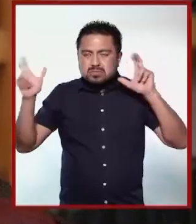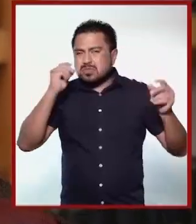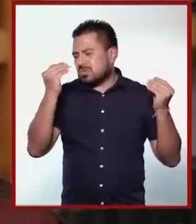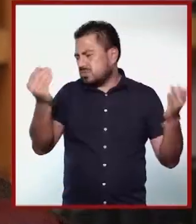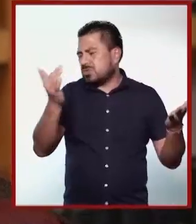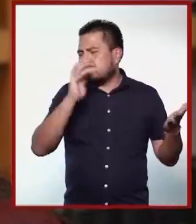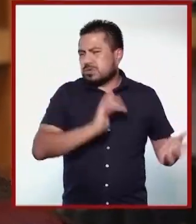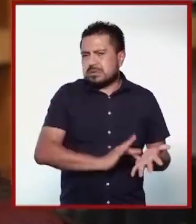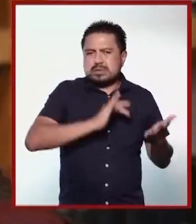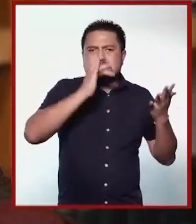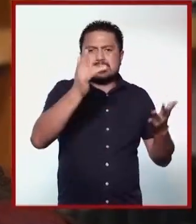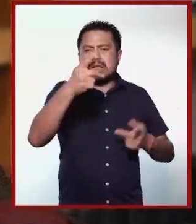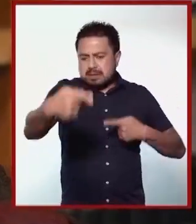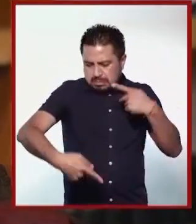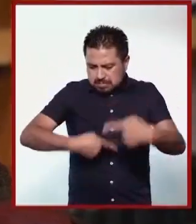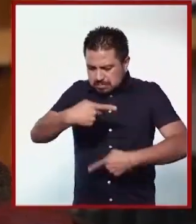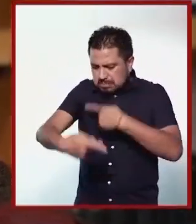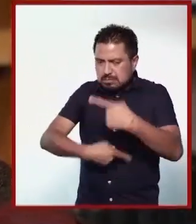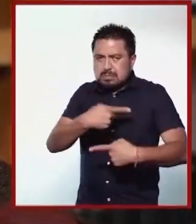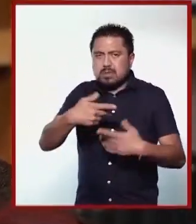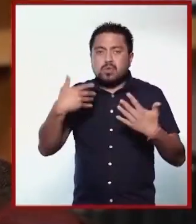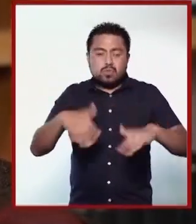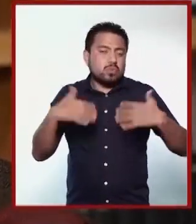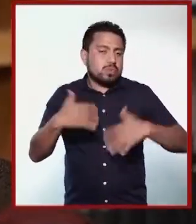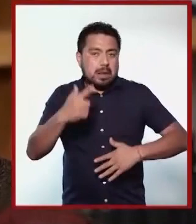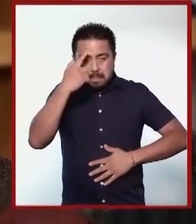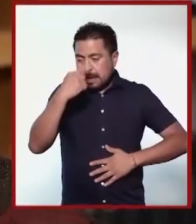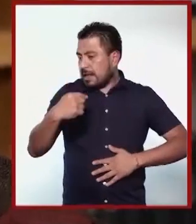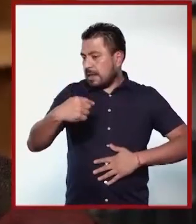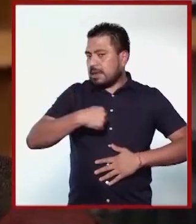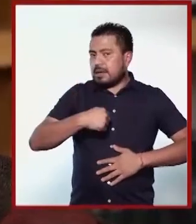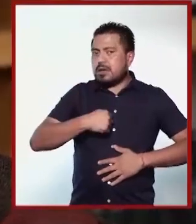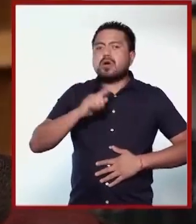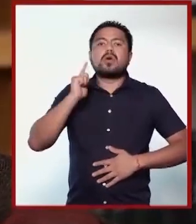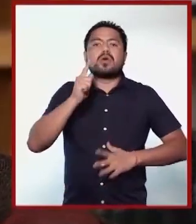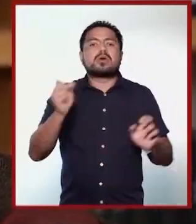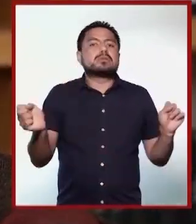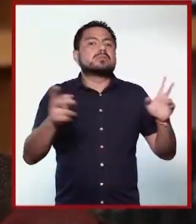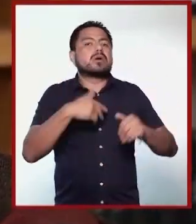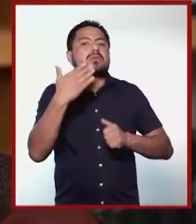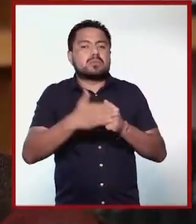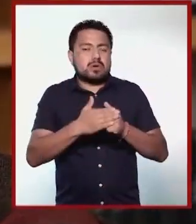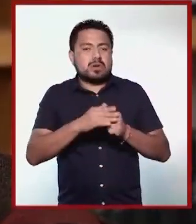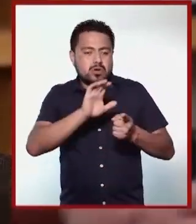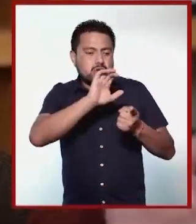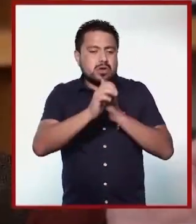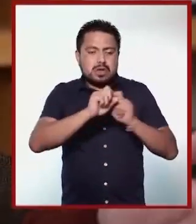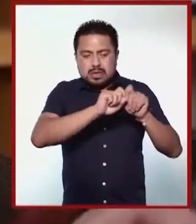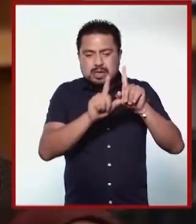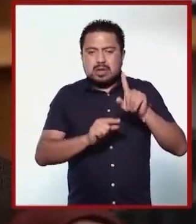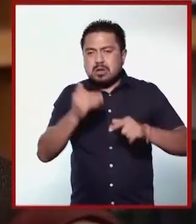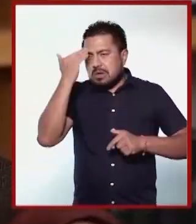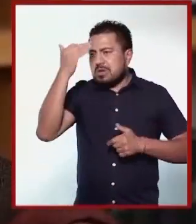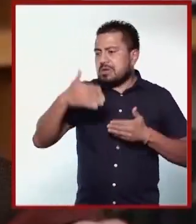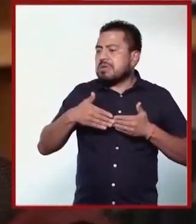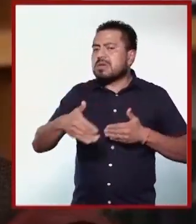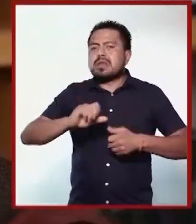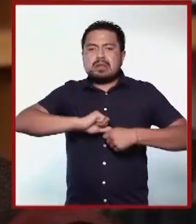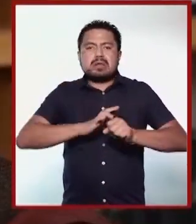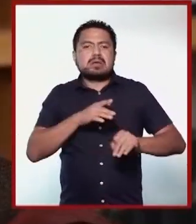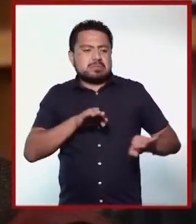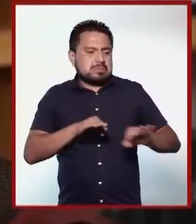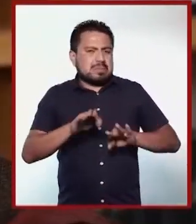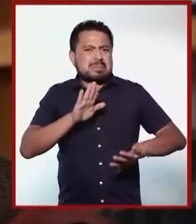por las preguntas tan sugerentes para mí, y los esperamos aquí en el Colegio Nacional. En lo que dura la pandemia estamos